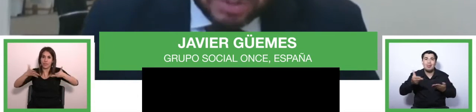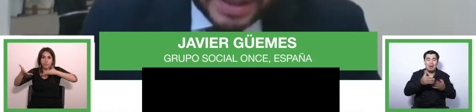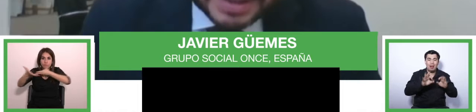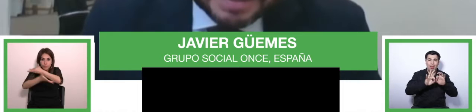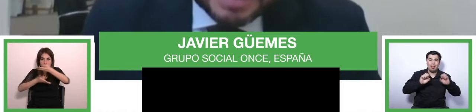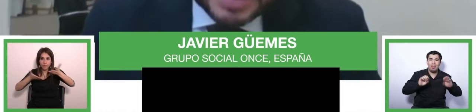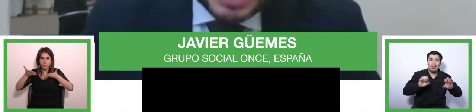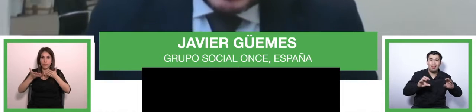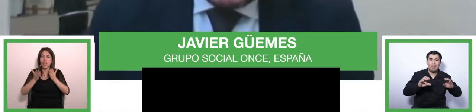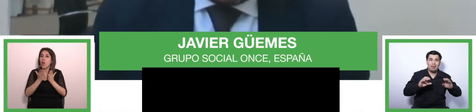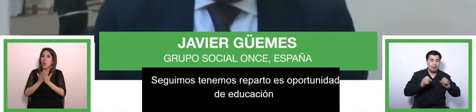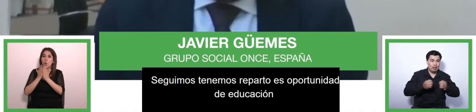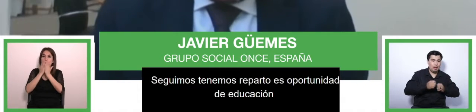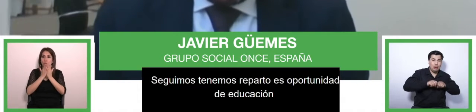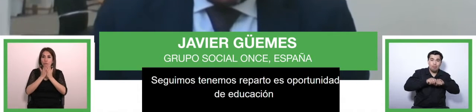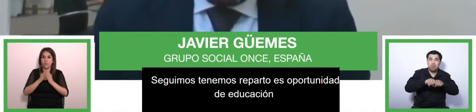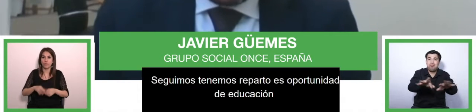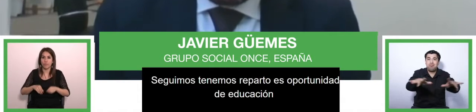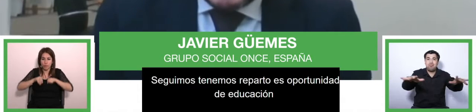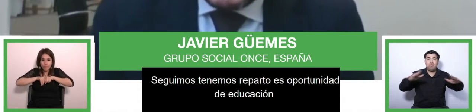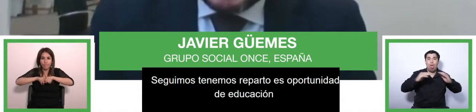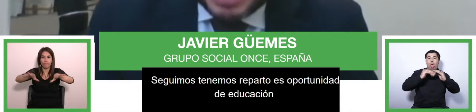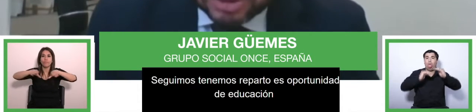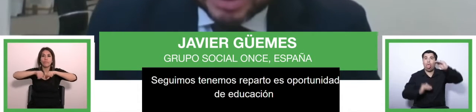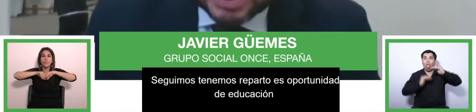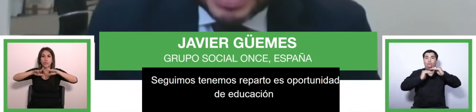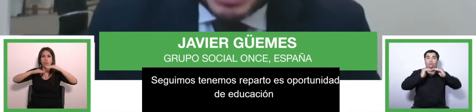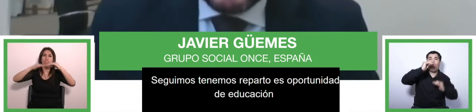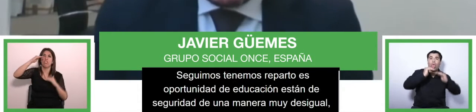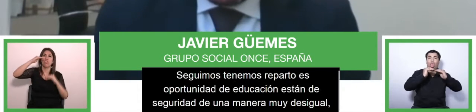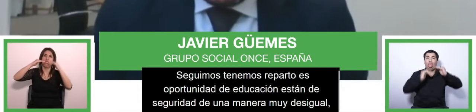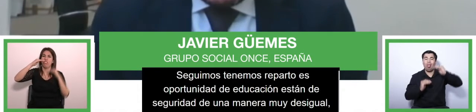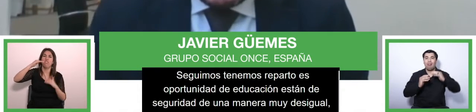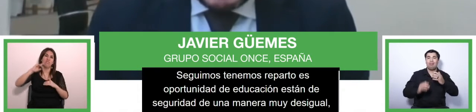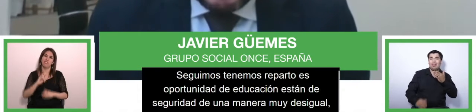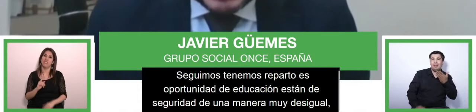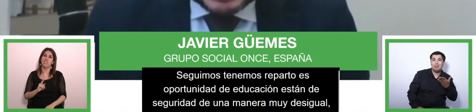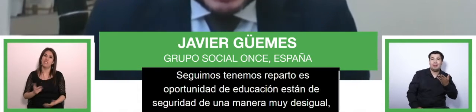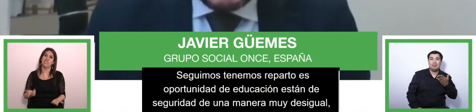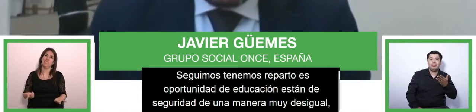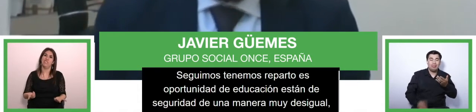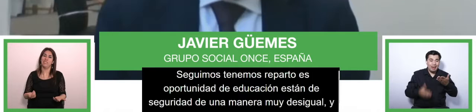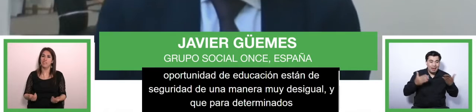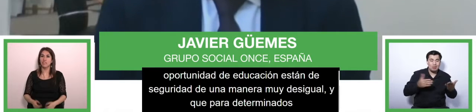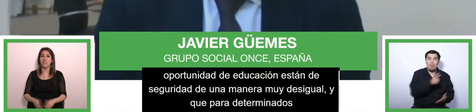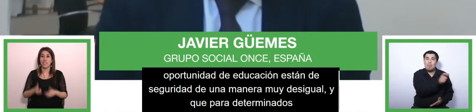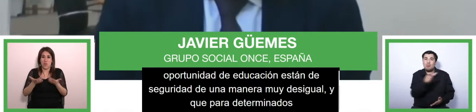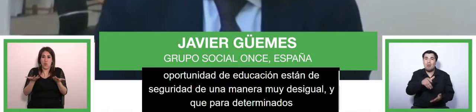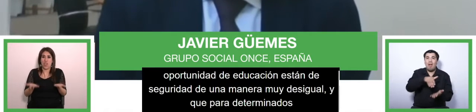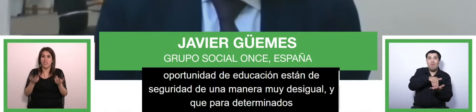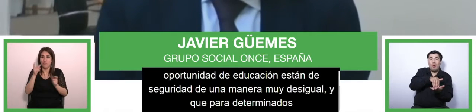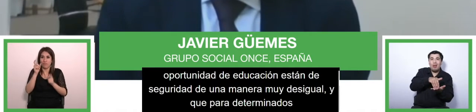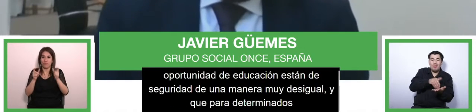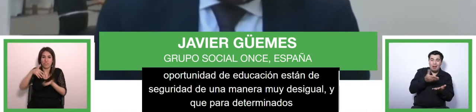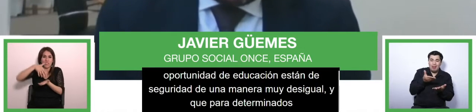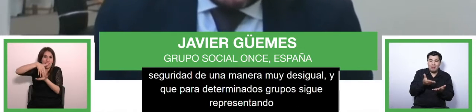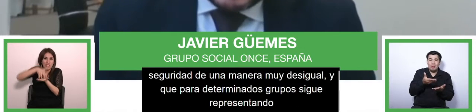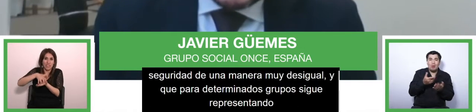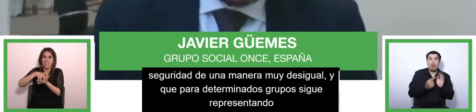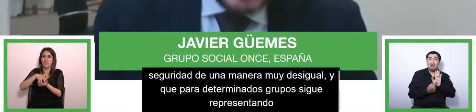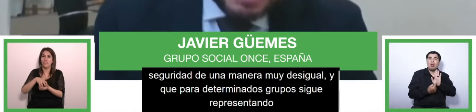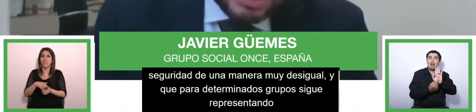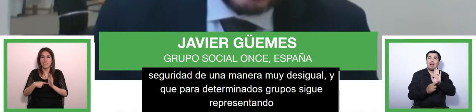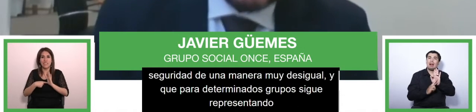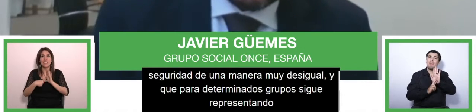muy desigual y que desgraciadamente para determinados grupos vulnerables sigue representando, en el caso, por ejemplo, de la